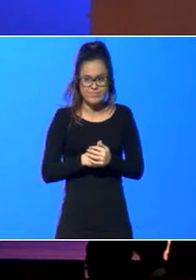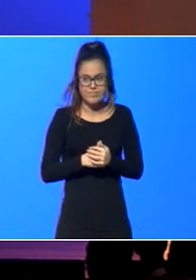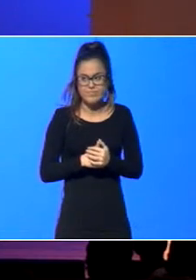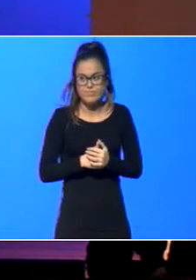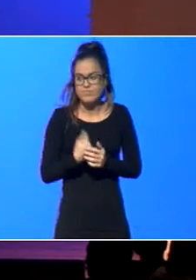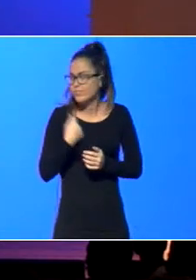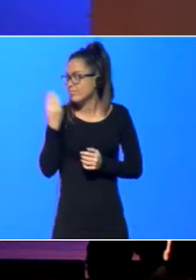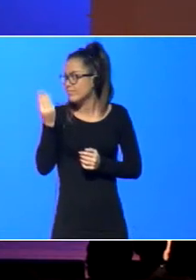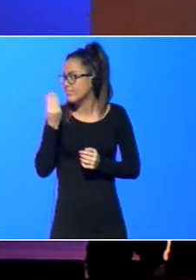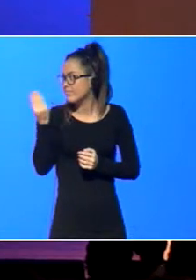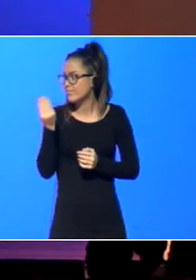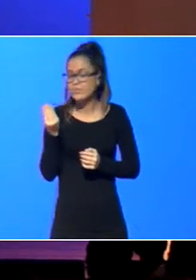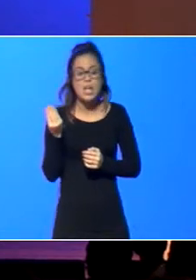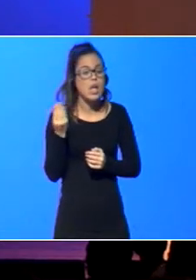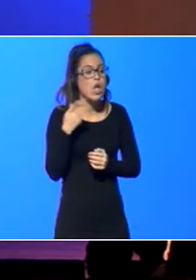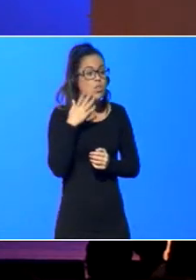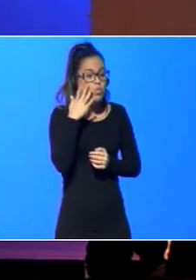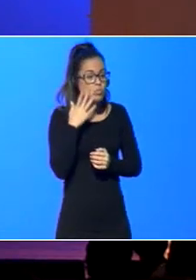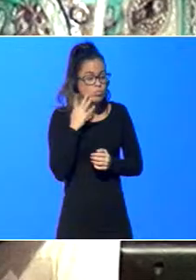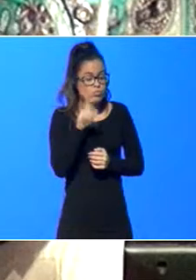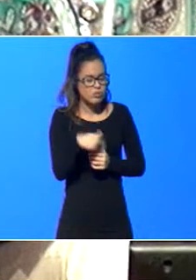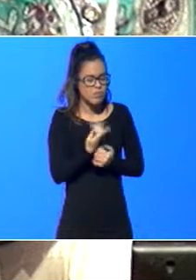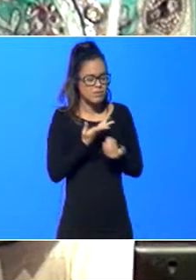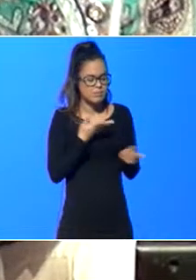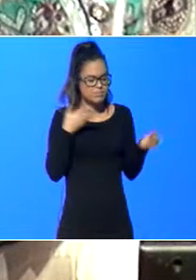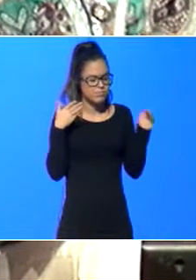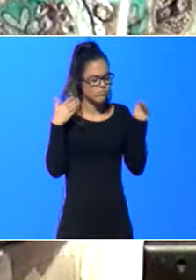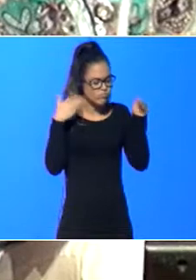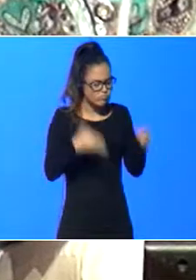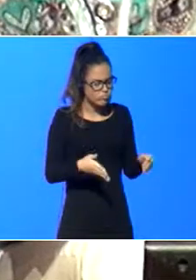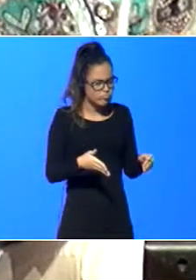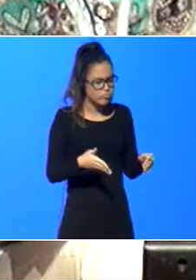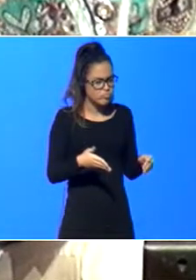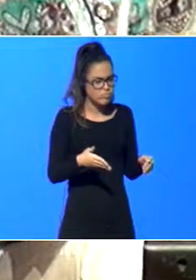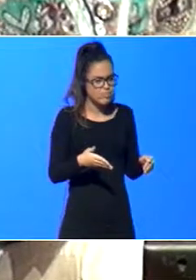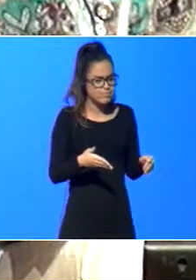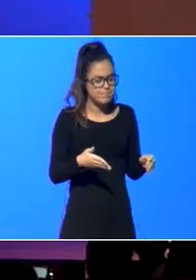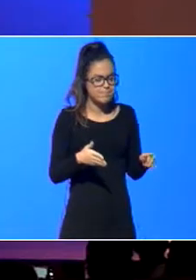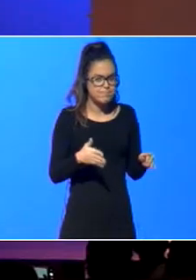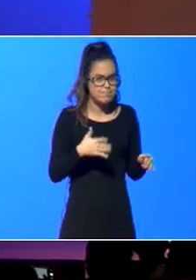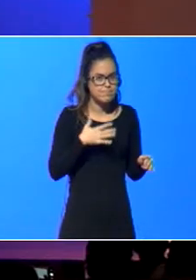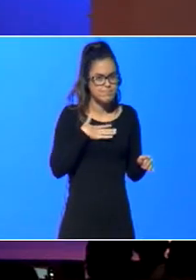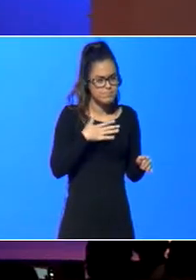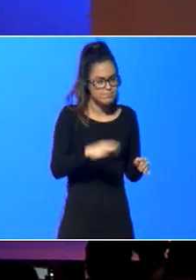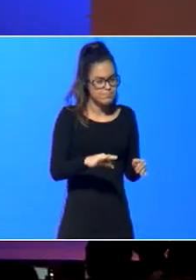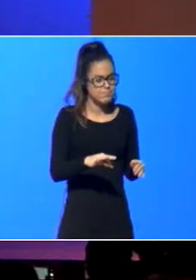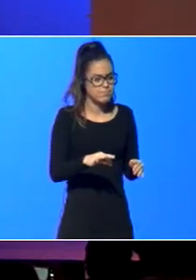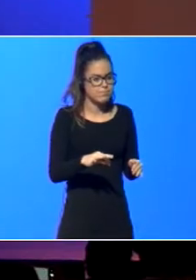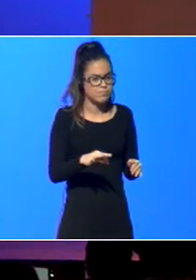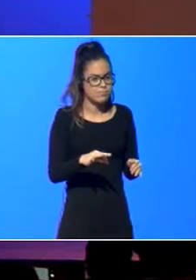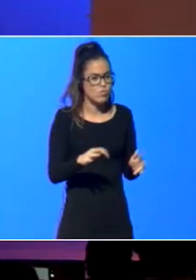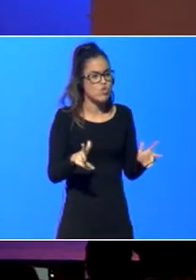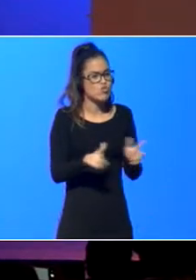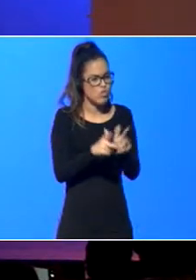Gainera duintasunean eta hemen benetan zentralitatea hemen ipintzea behar bada herria be hobetuko